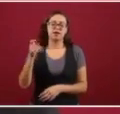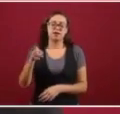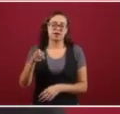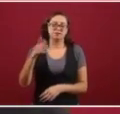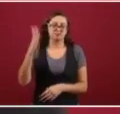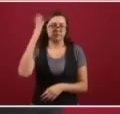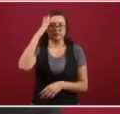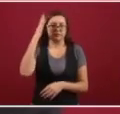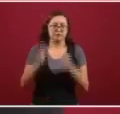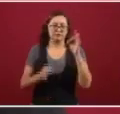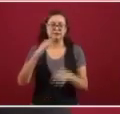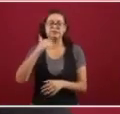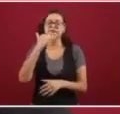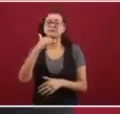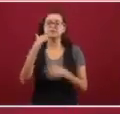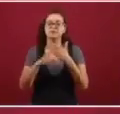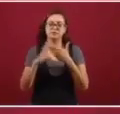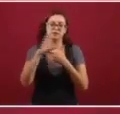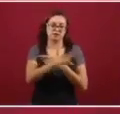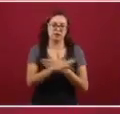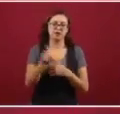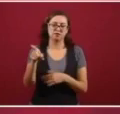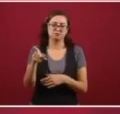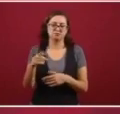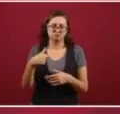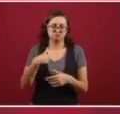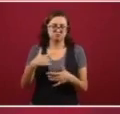que sería bueno que